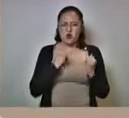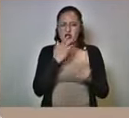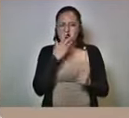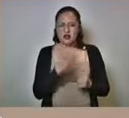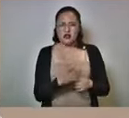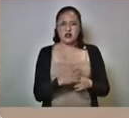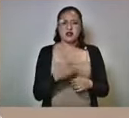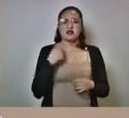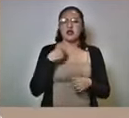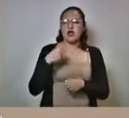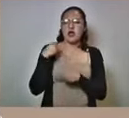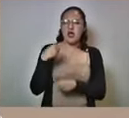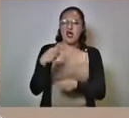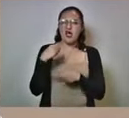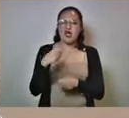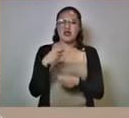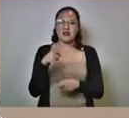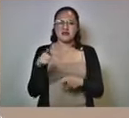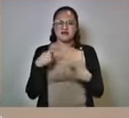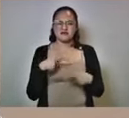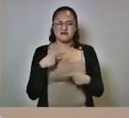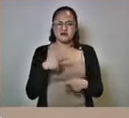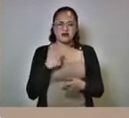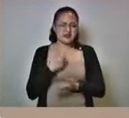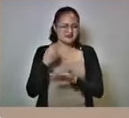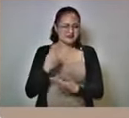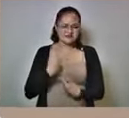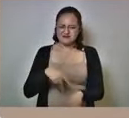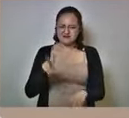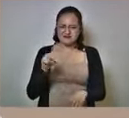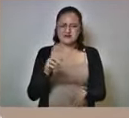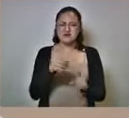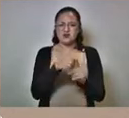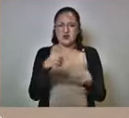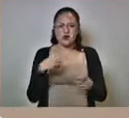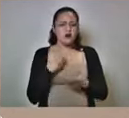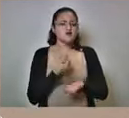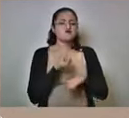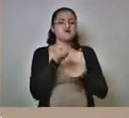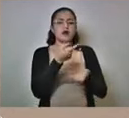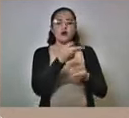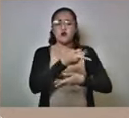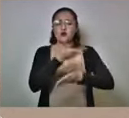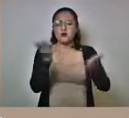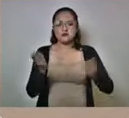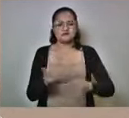a antorchas universales, ni a organizaciones,